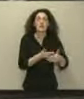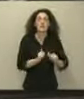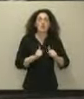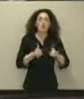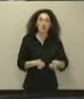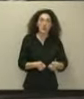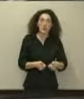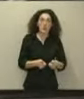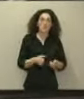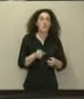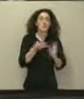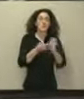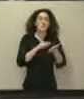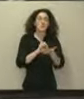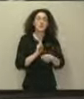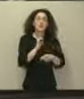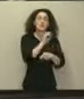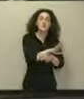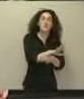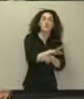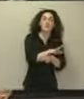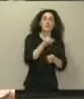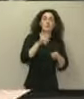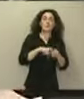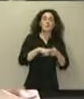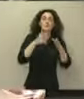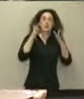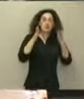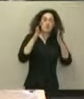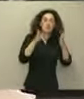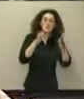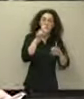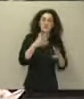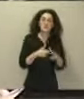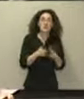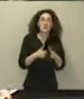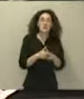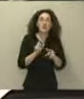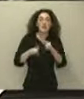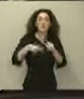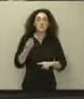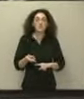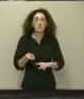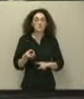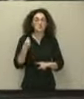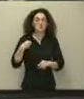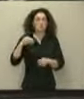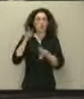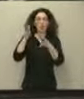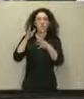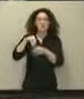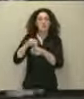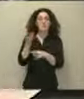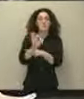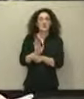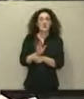remitió los proyectos a los miembros del consejo de bienestar social y luego el propio bien el consejo sea y fue donde se presentó no